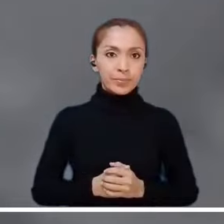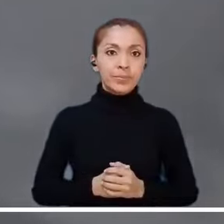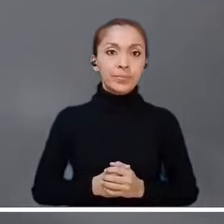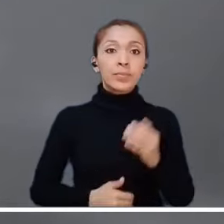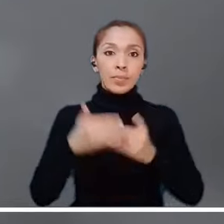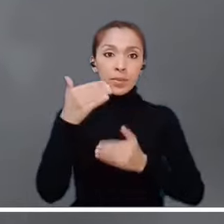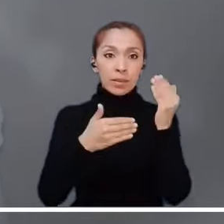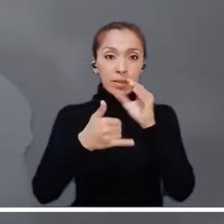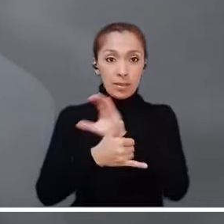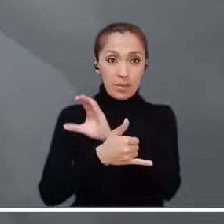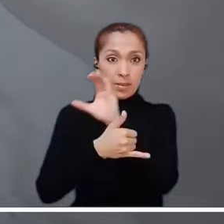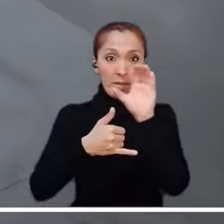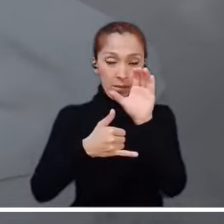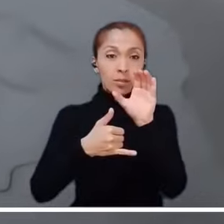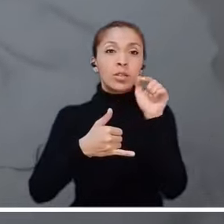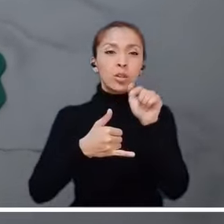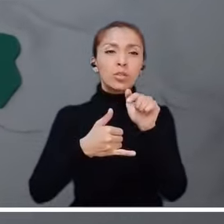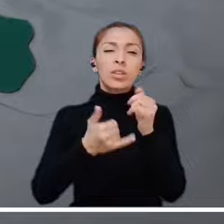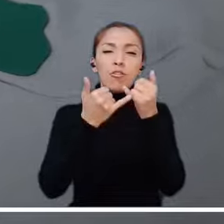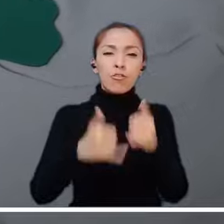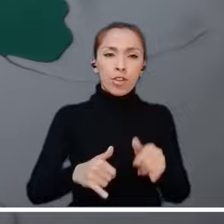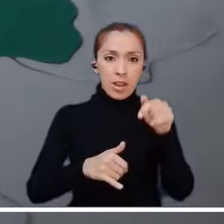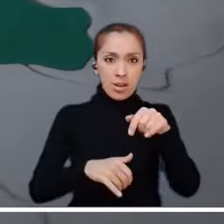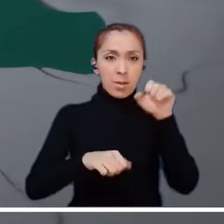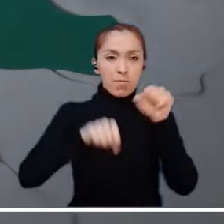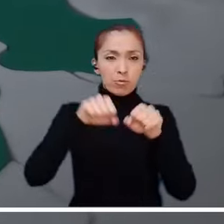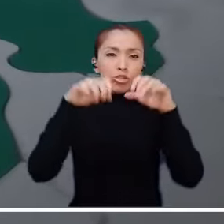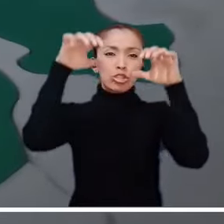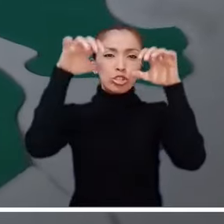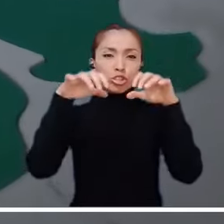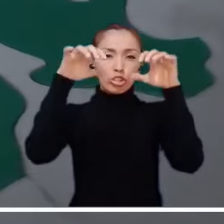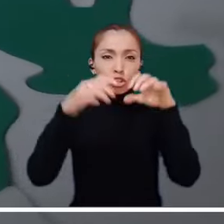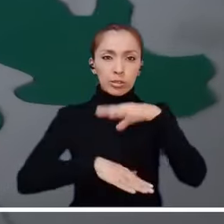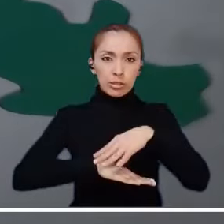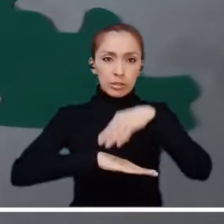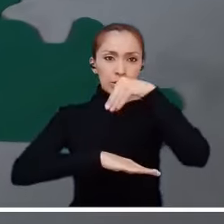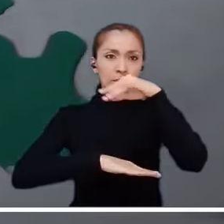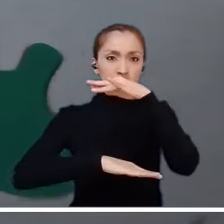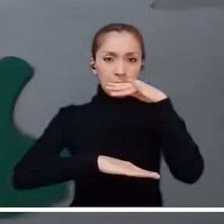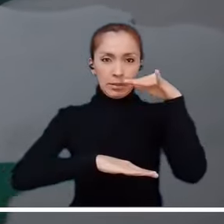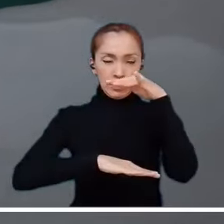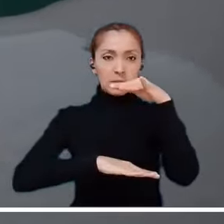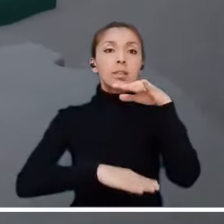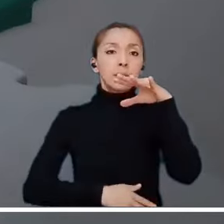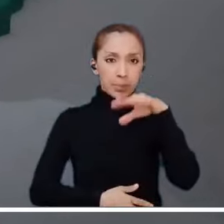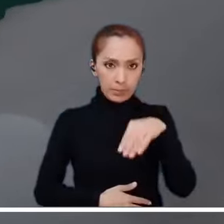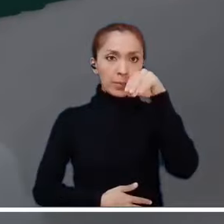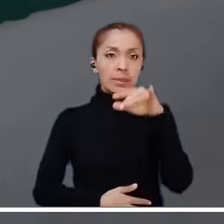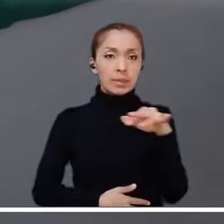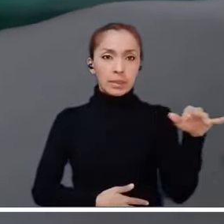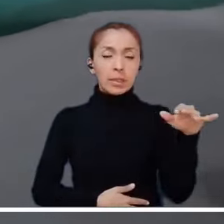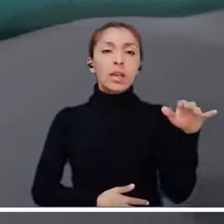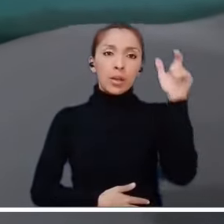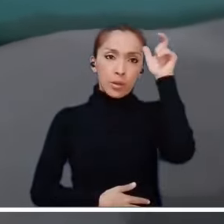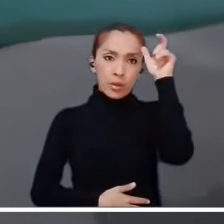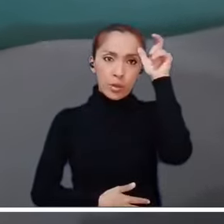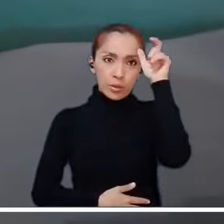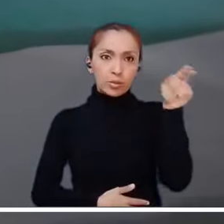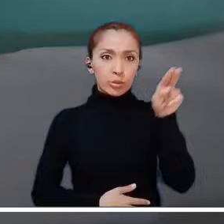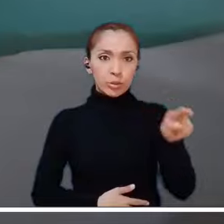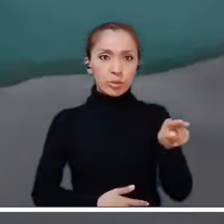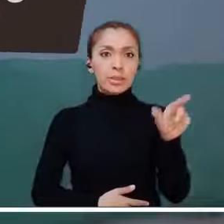Caribe, que se despide con posibles lluvias en la Sierra Nevada de Santa Marta, Magdalena, Córdoba, Sucre, Cesar y